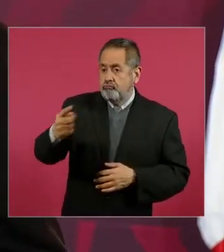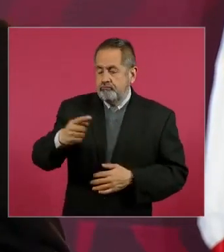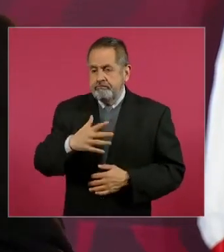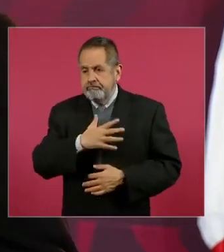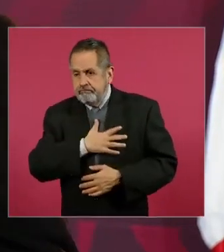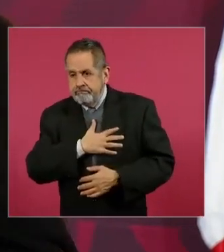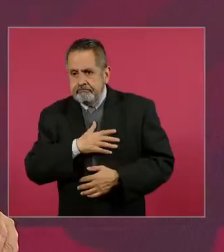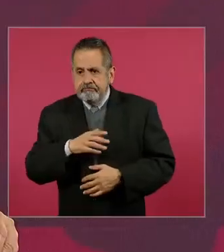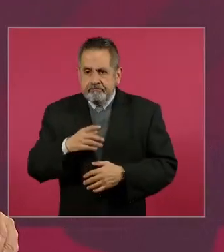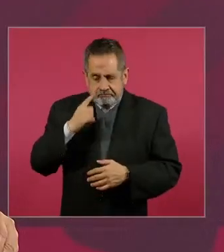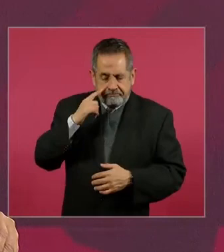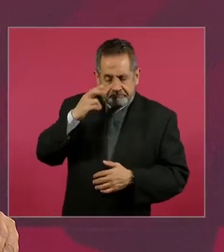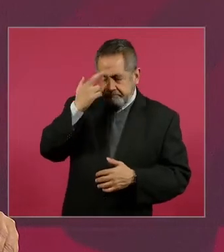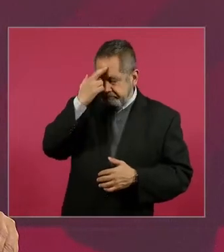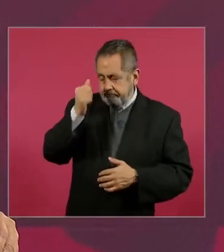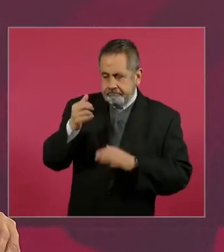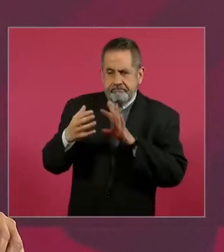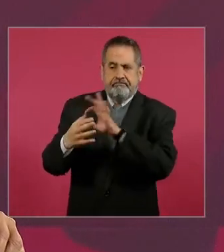con los lectores,